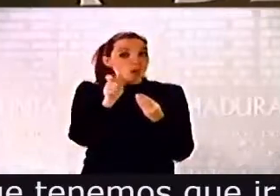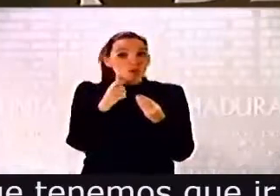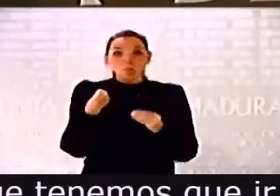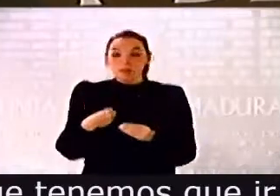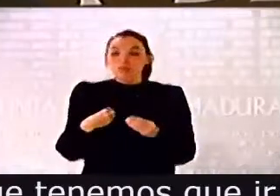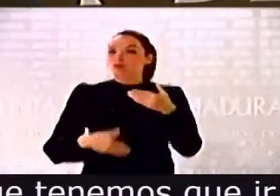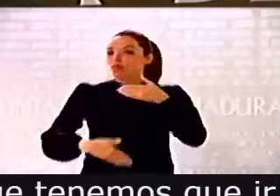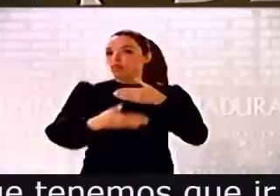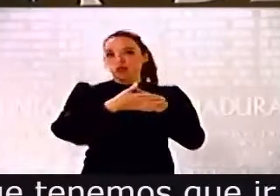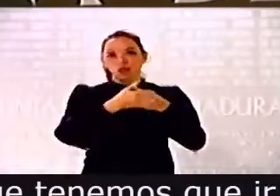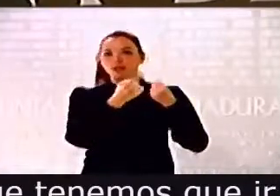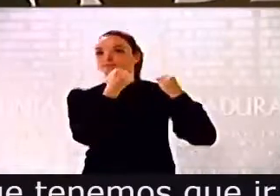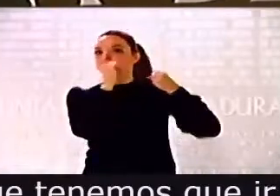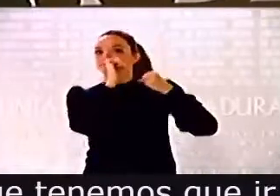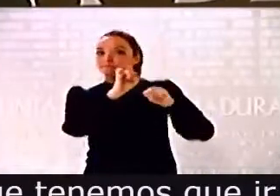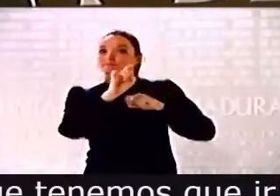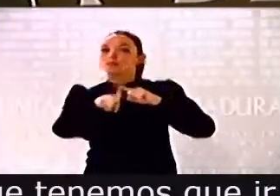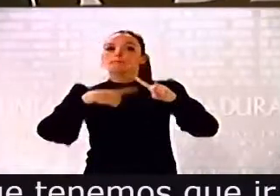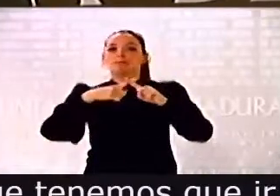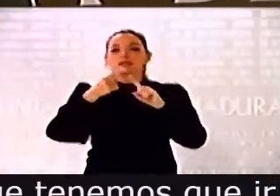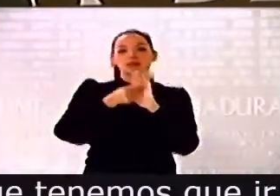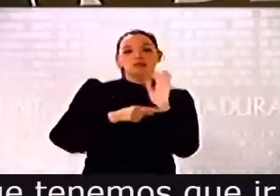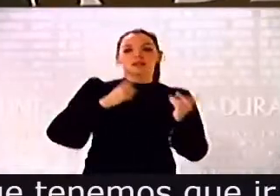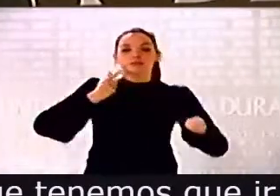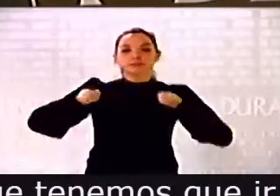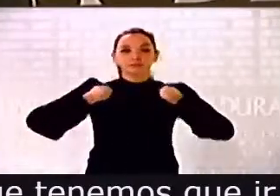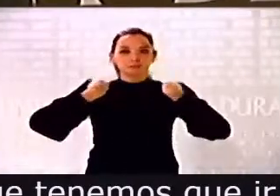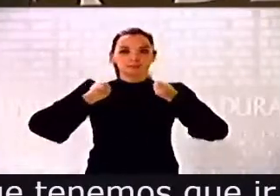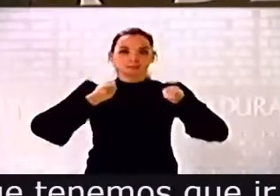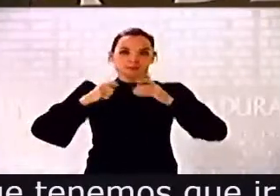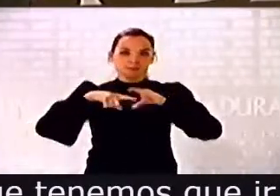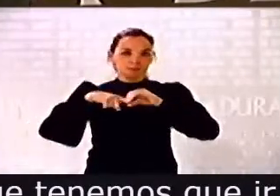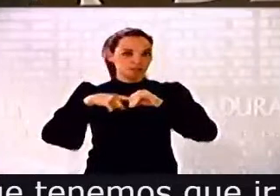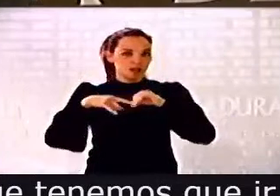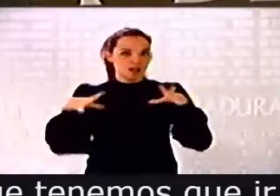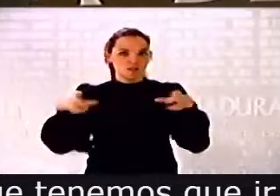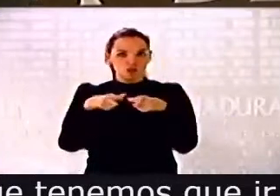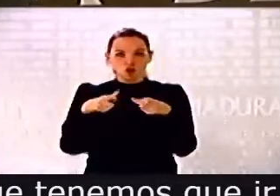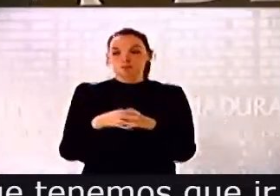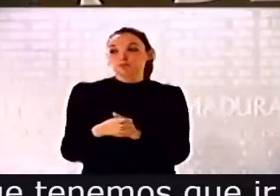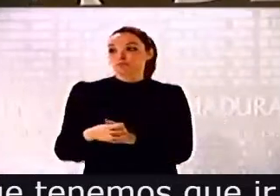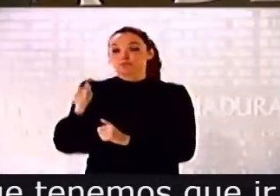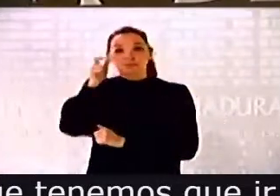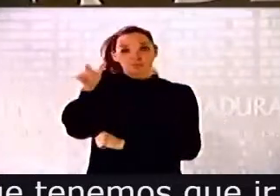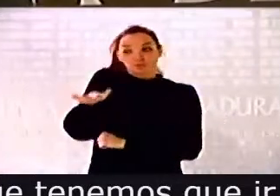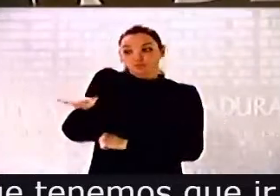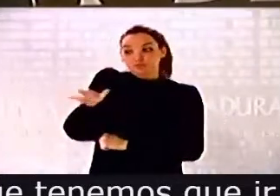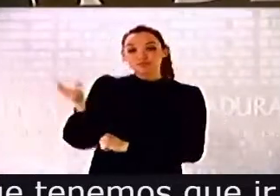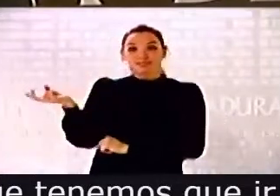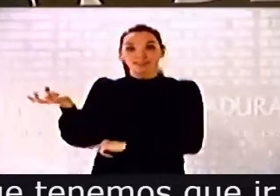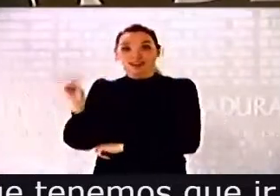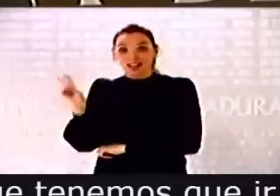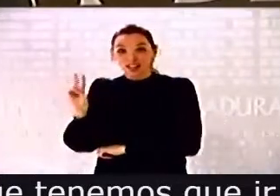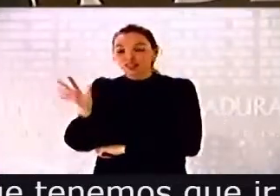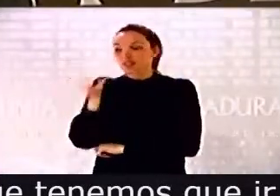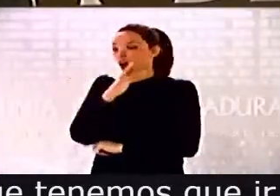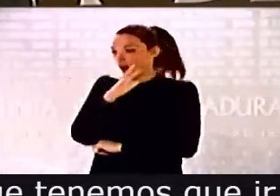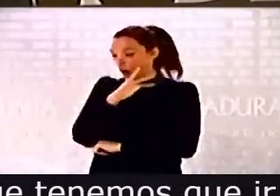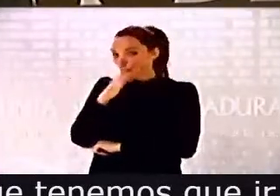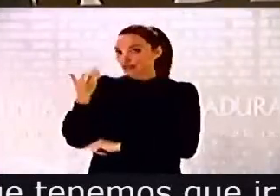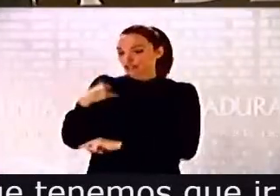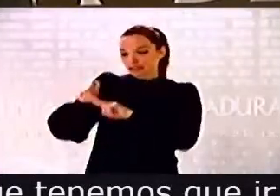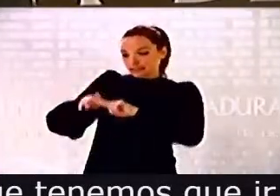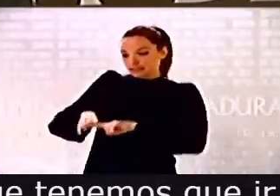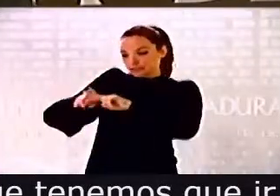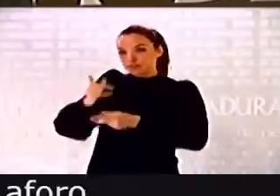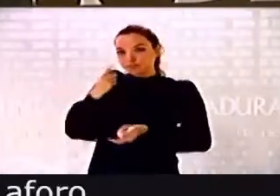perimetral y medidas de control de aforo. Jerez de los Caballeros, que se encuentra en fase de